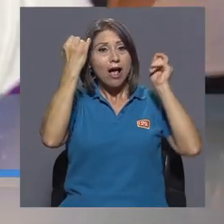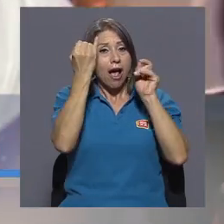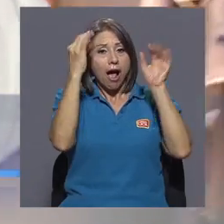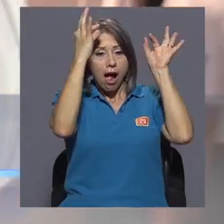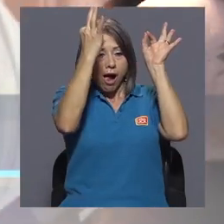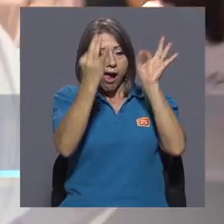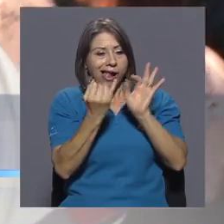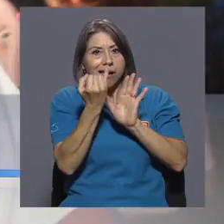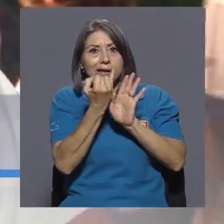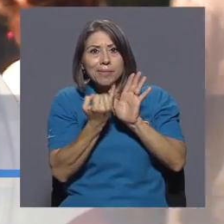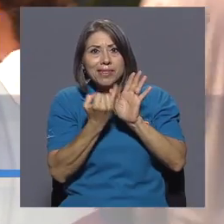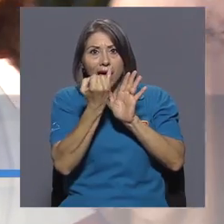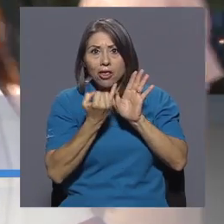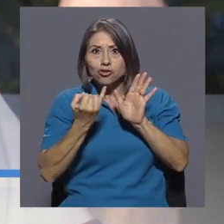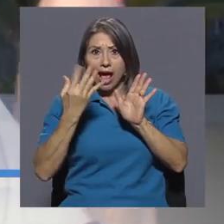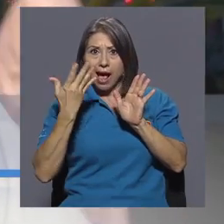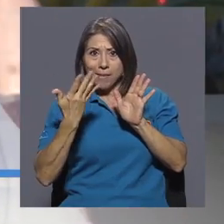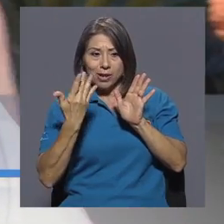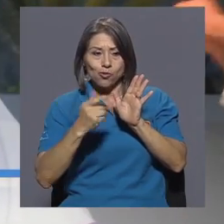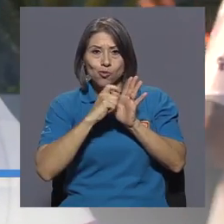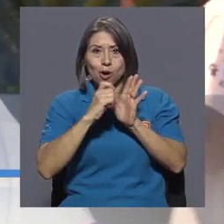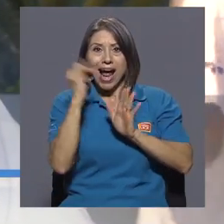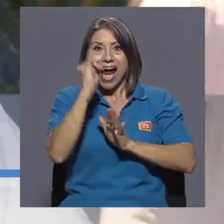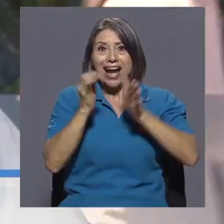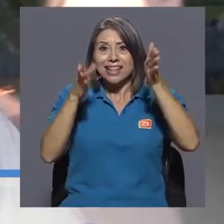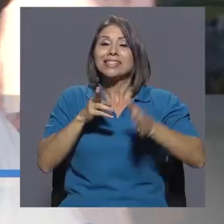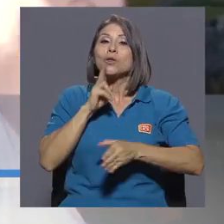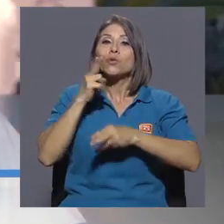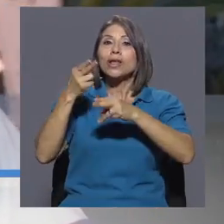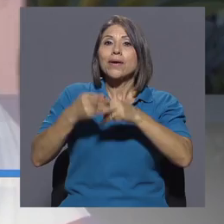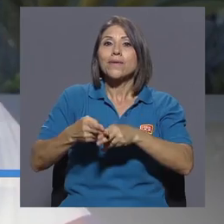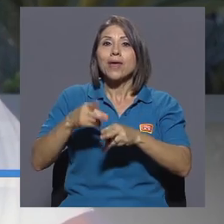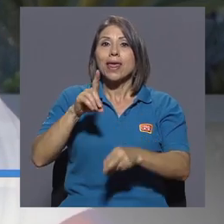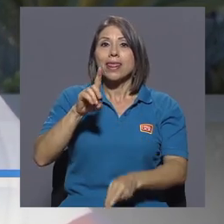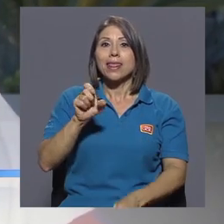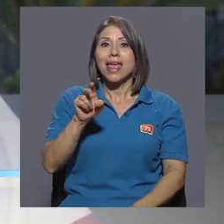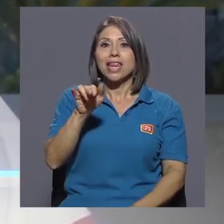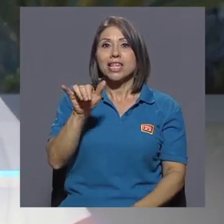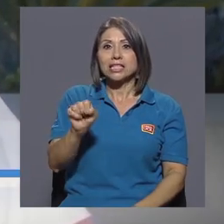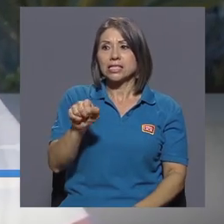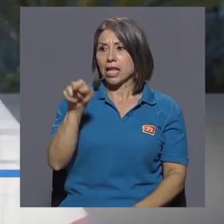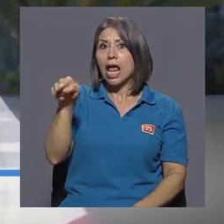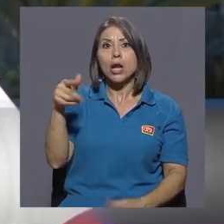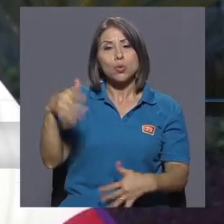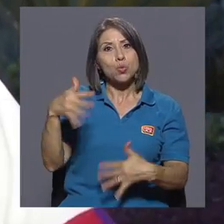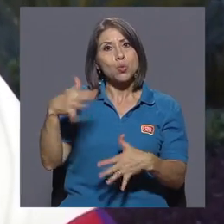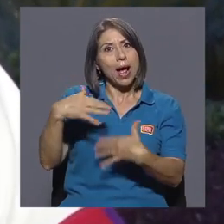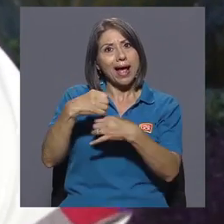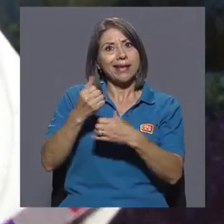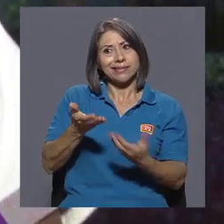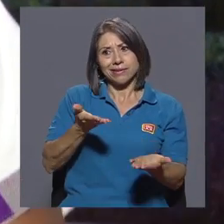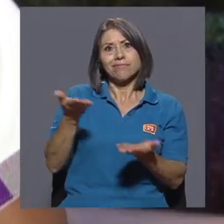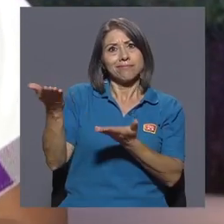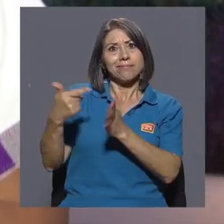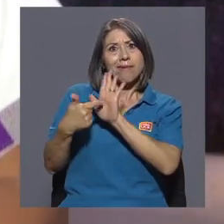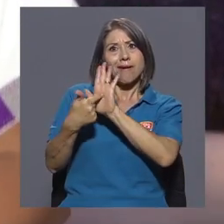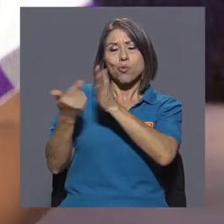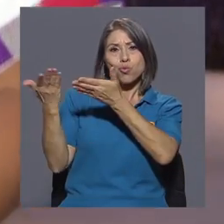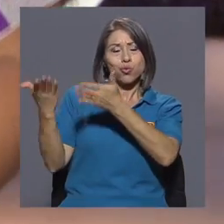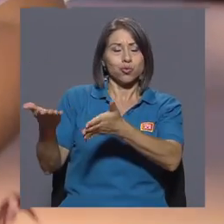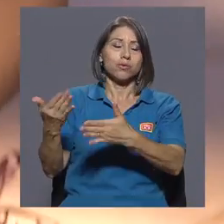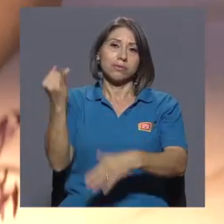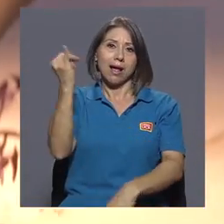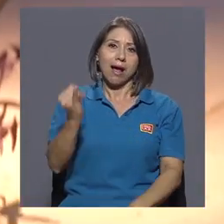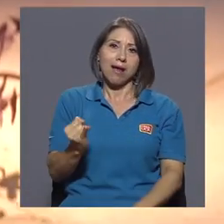un artista hondureño llamado Denis, que se destaca por hacer estas obras de arte.